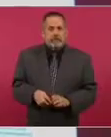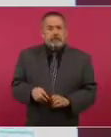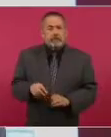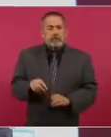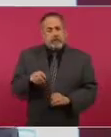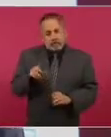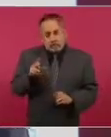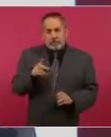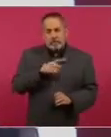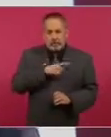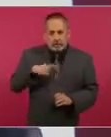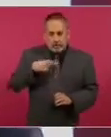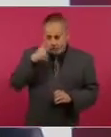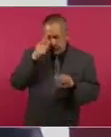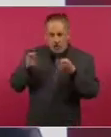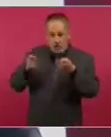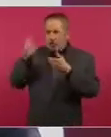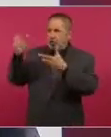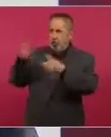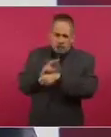aunque tenemos el control